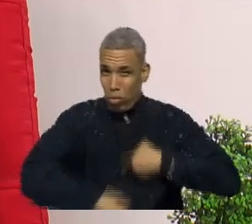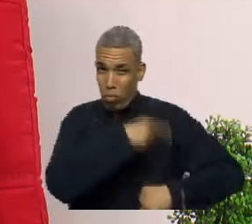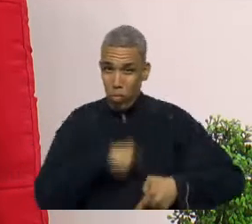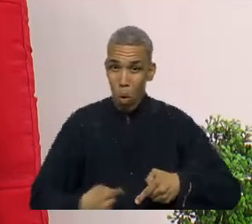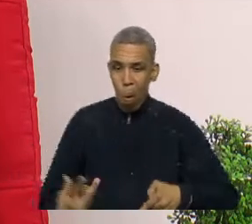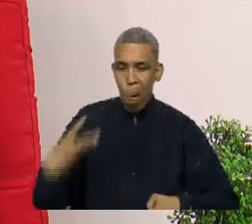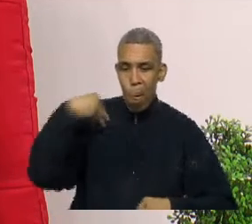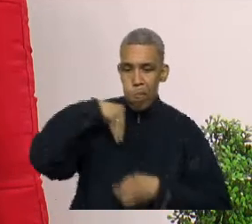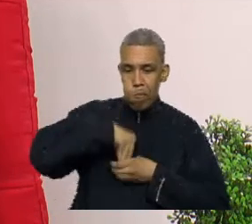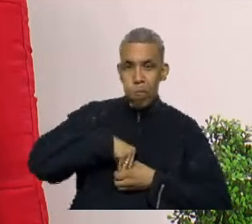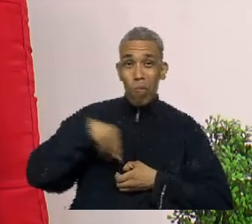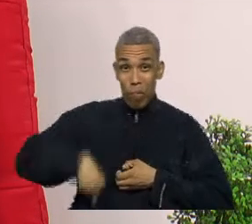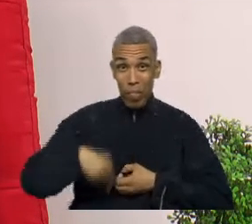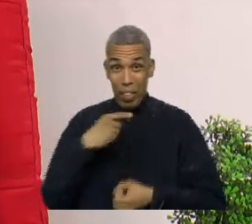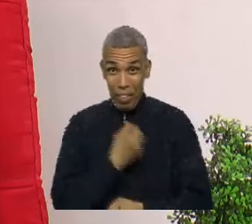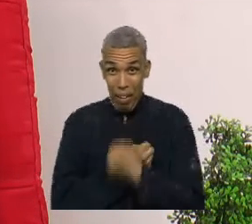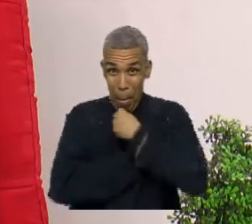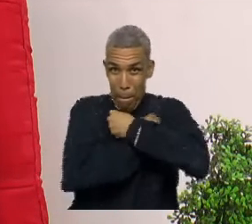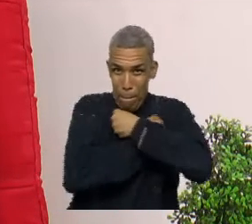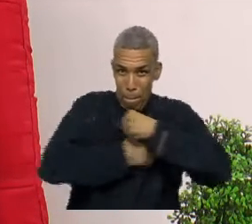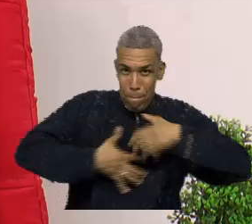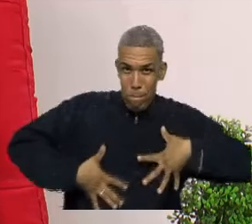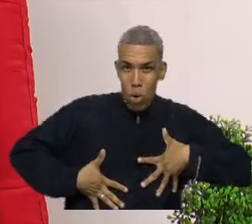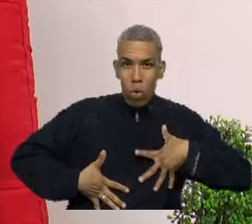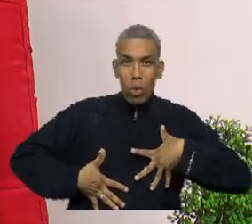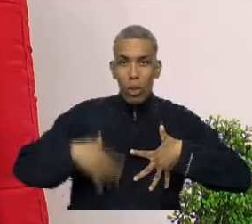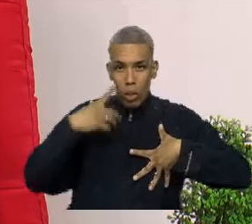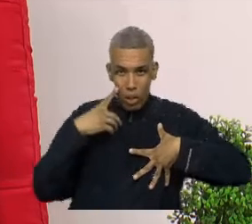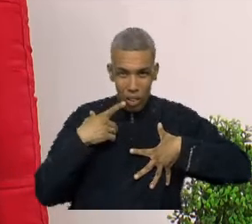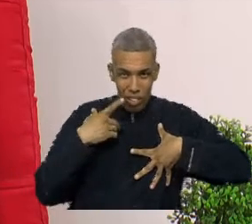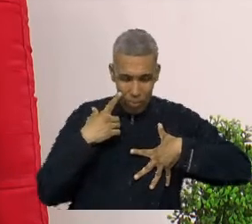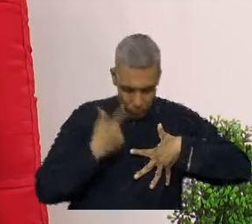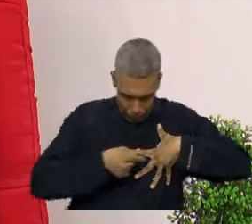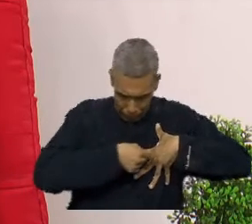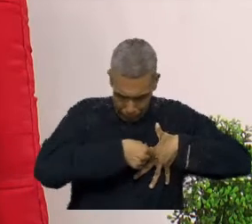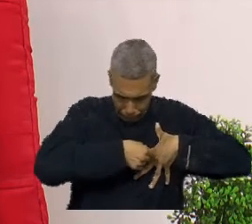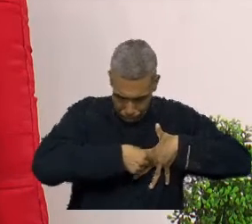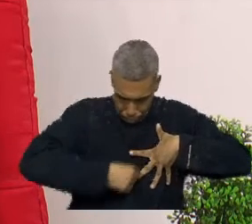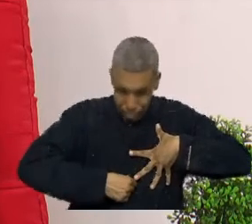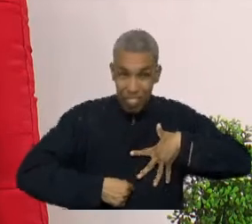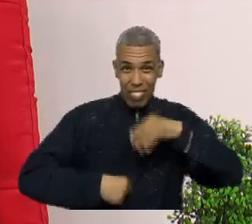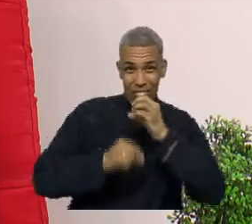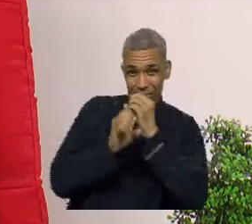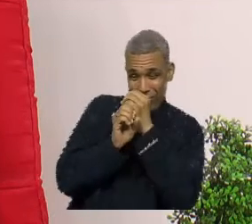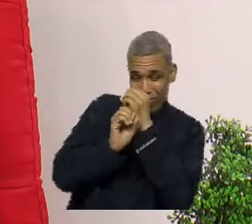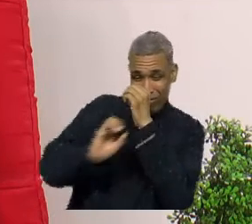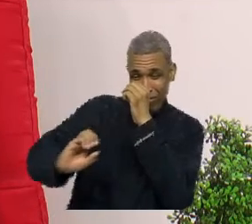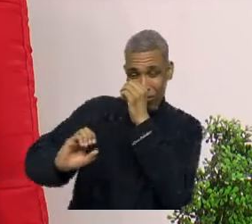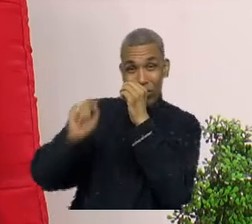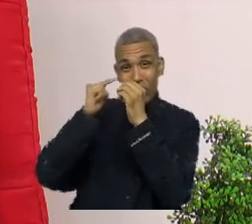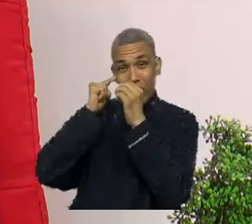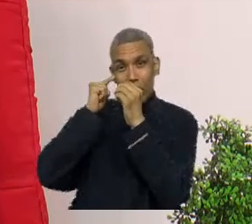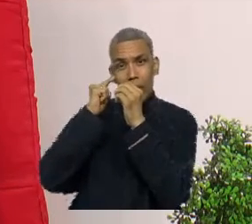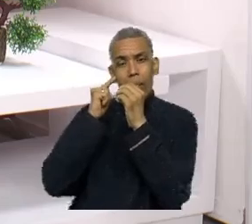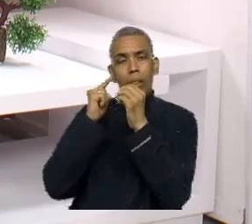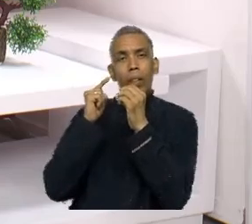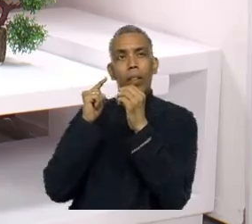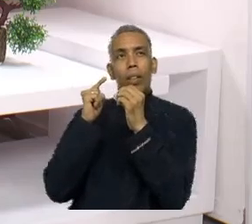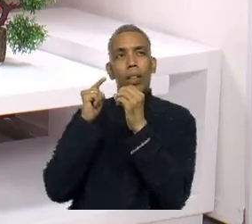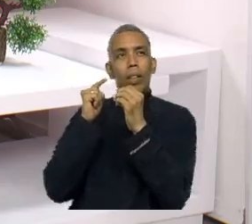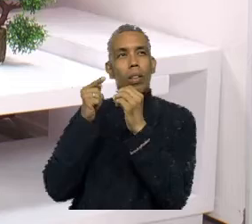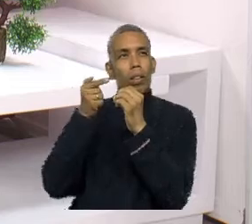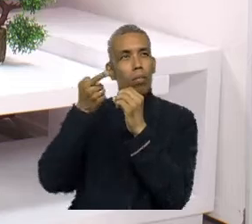células específicas y que se llaman células ciliadas. Tienen como unos pelillos que permiten